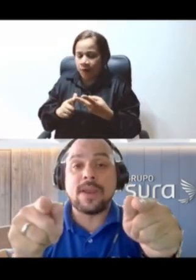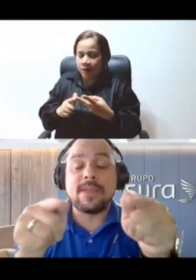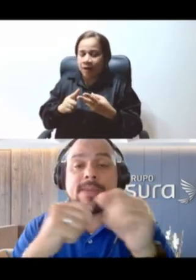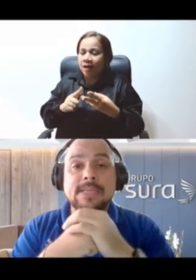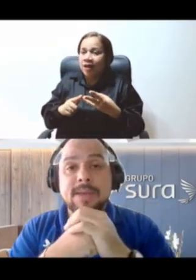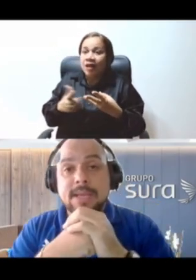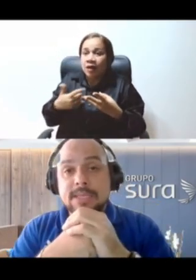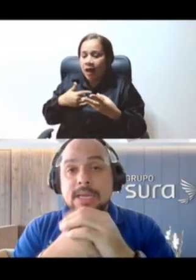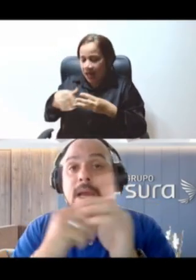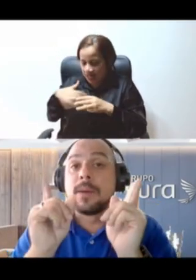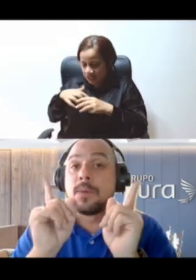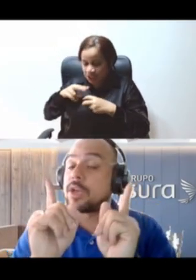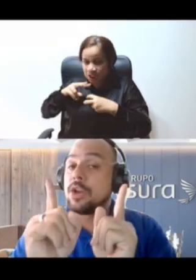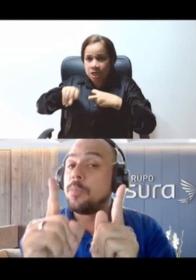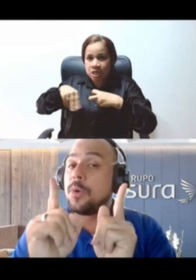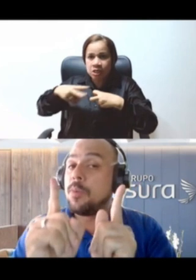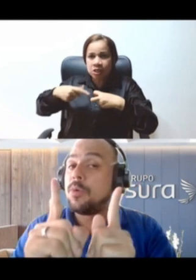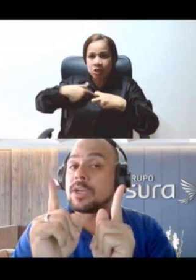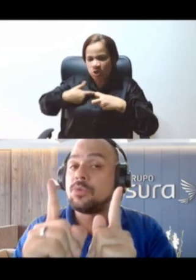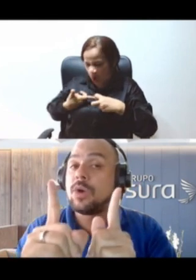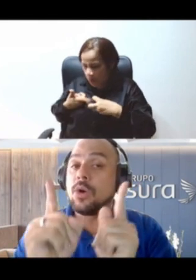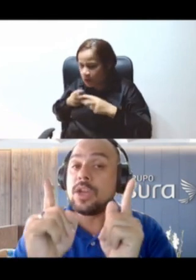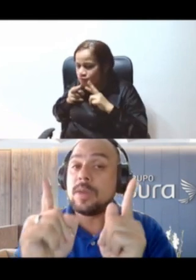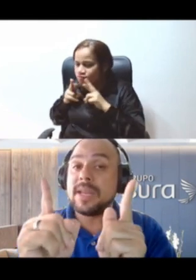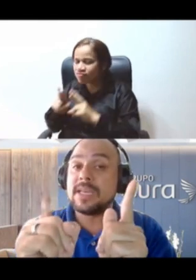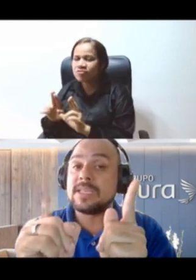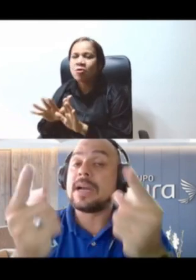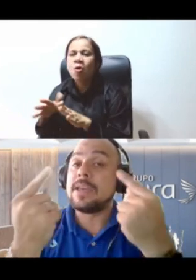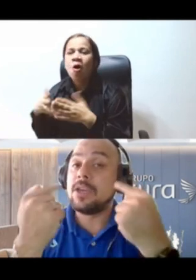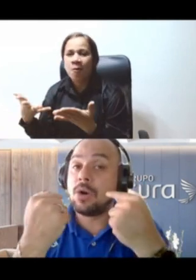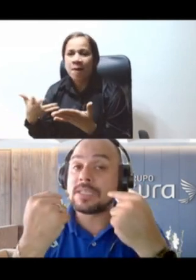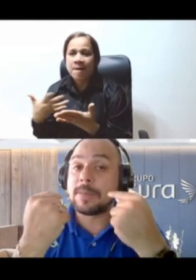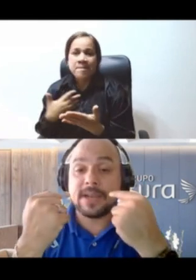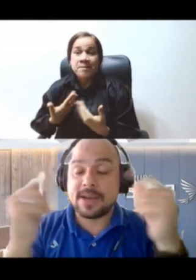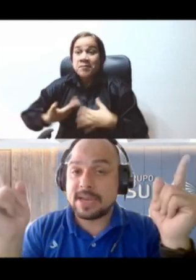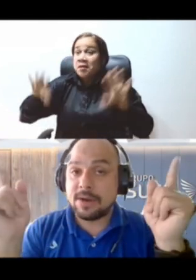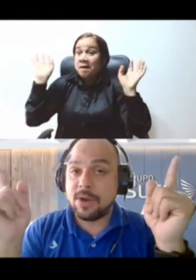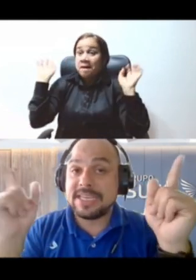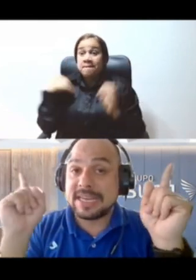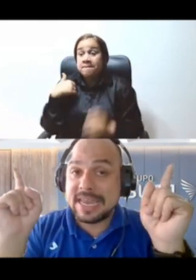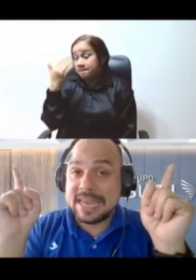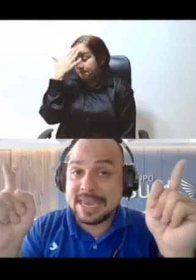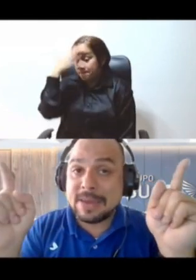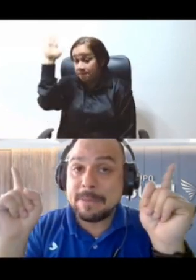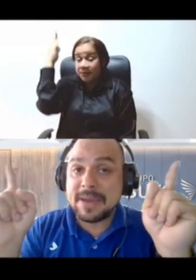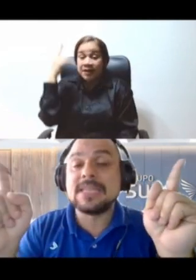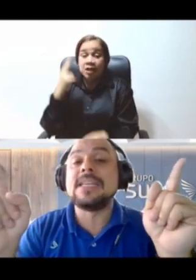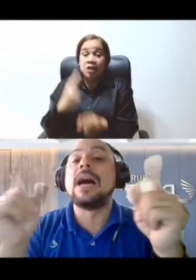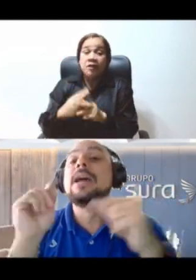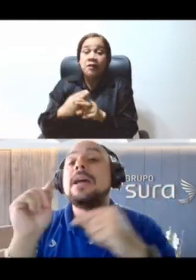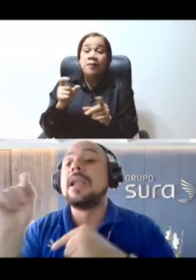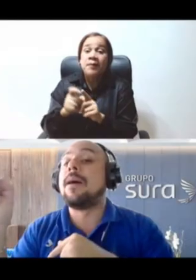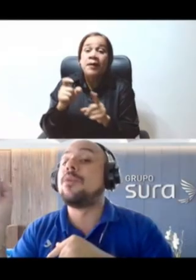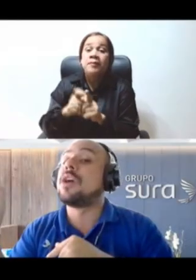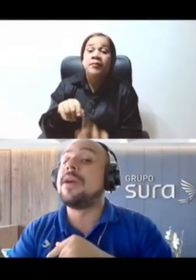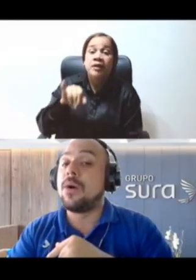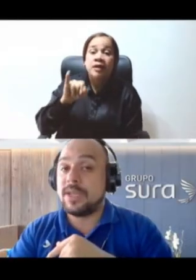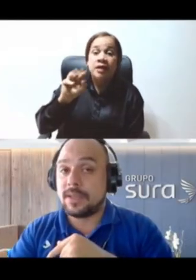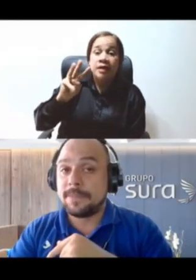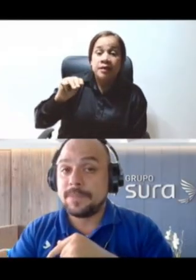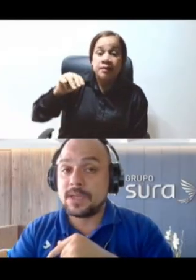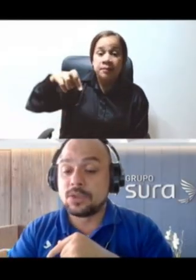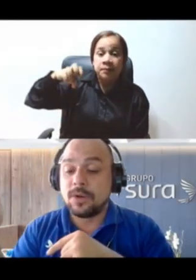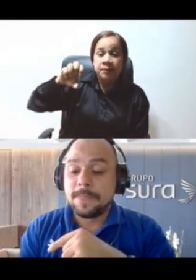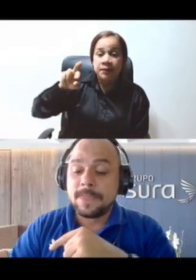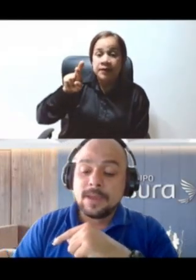vamos a actuar frente a esa emergencia. Porque no podemos actuar con impericia. Y ojo a esa palabra que acabo de decir, impericia, la vamos a